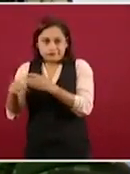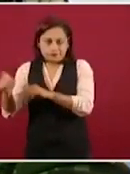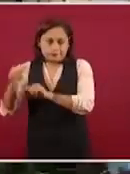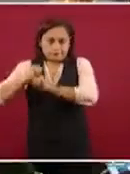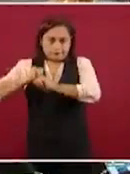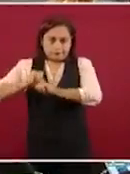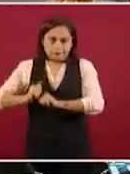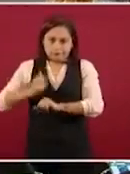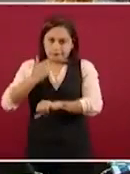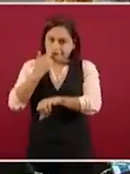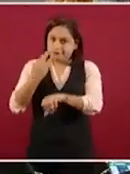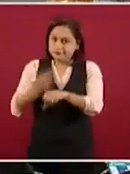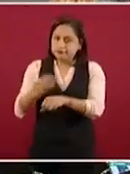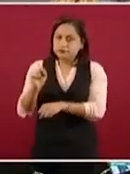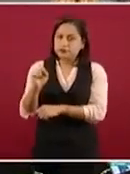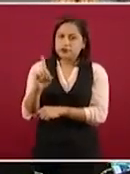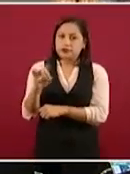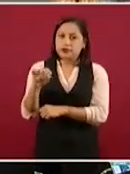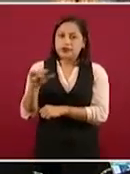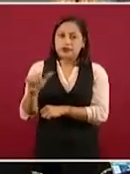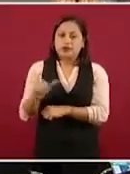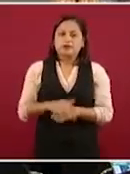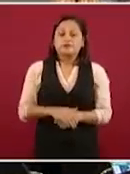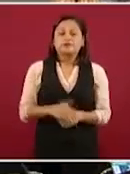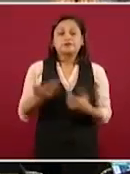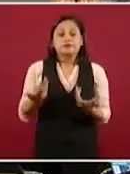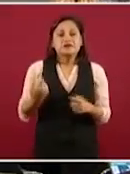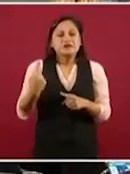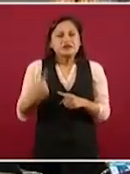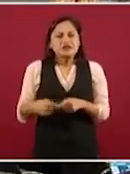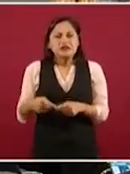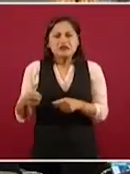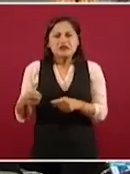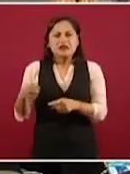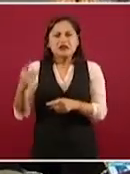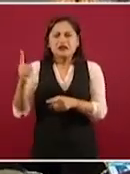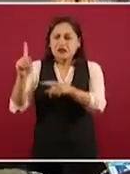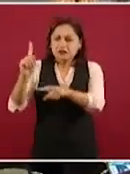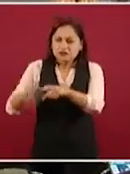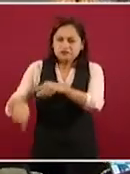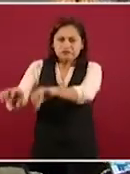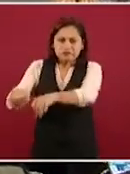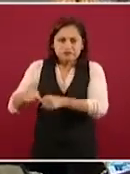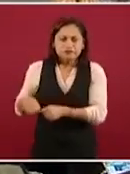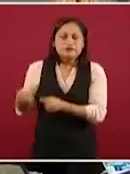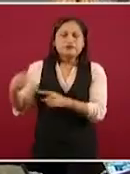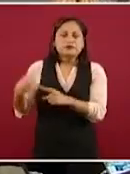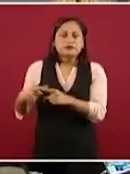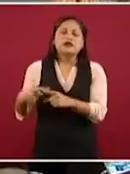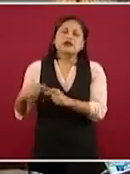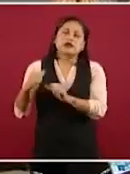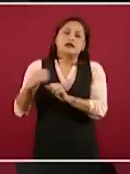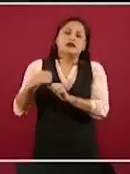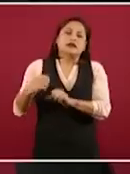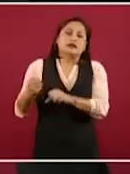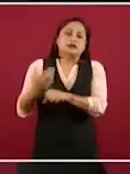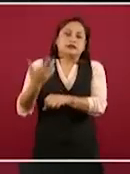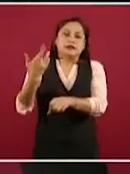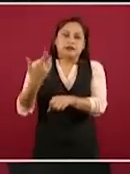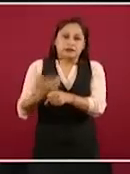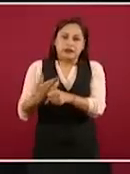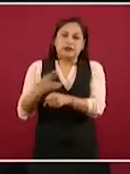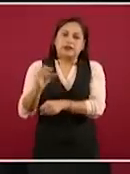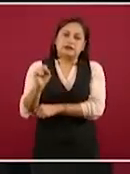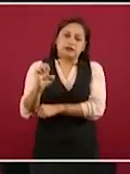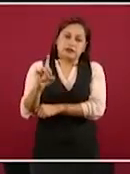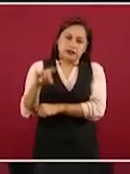todo lo que puso a disposición la Fiscalía hacia la Secretaría de la Defensa, todo se está destruyendo, ninguna